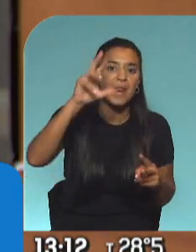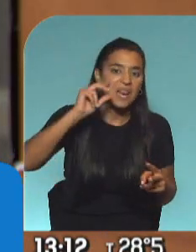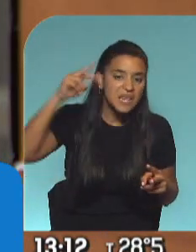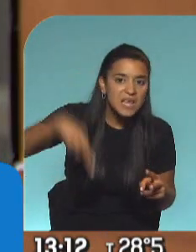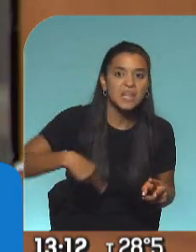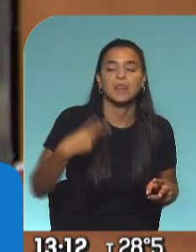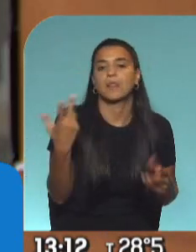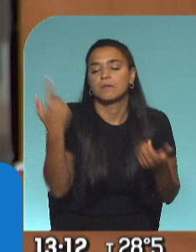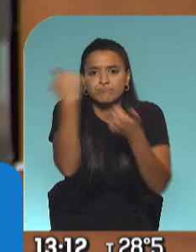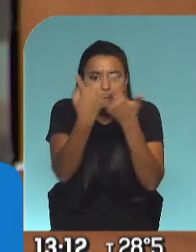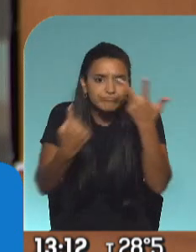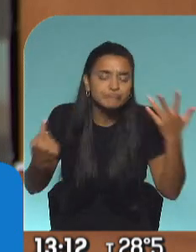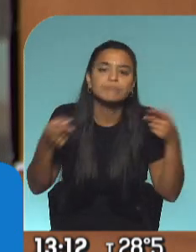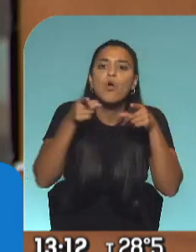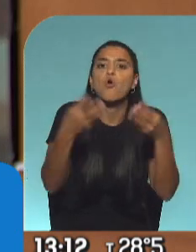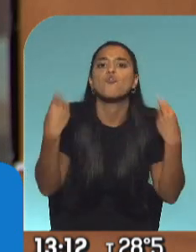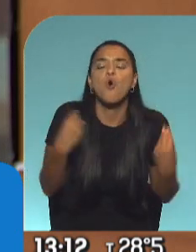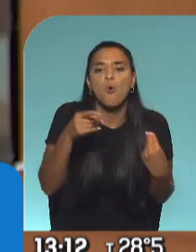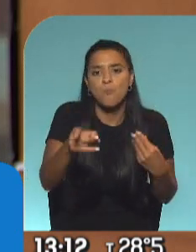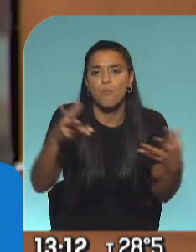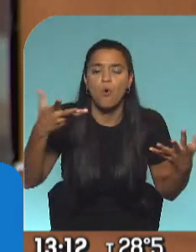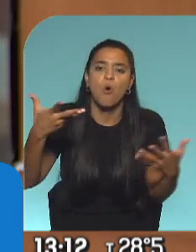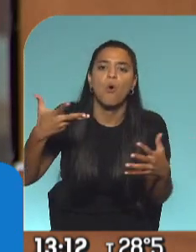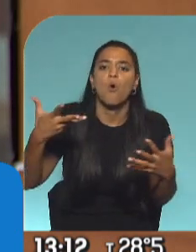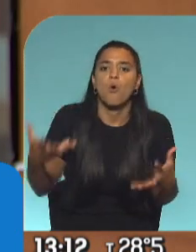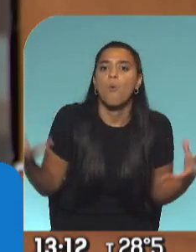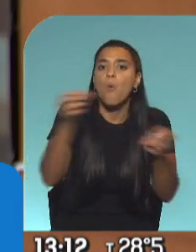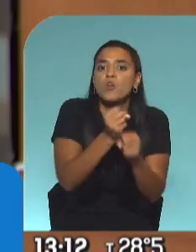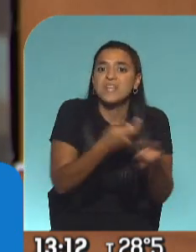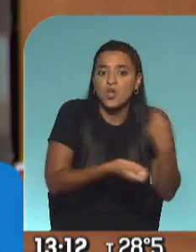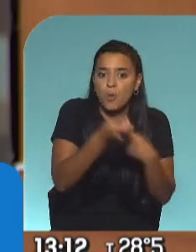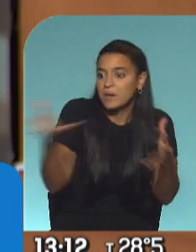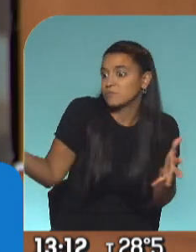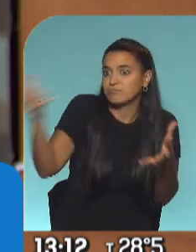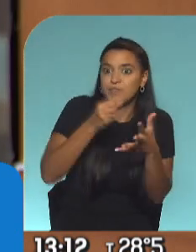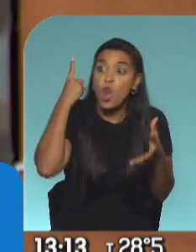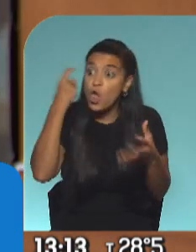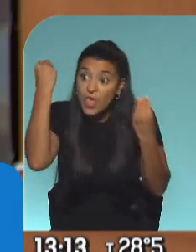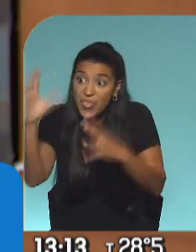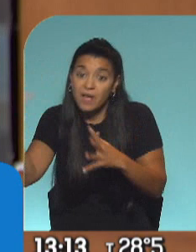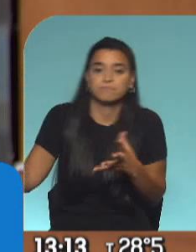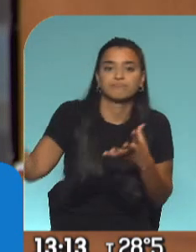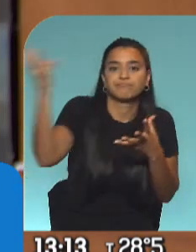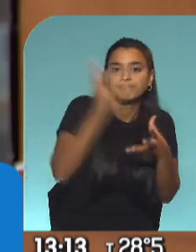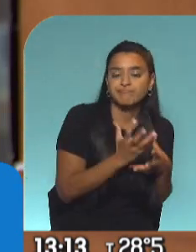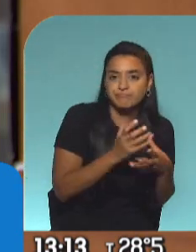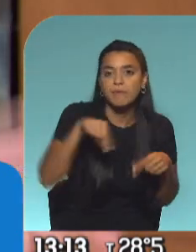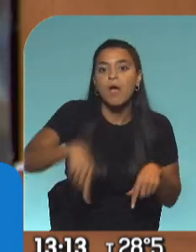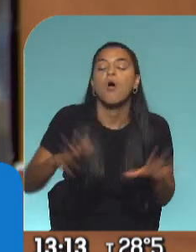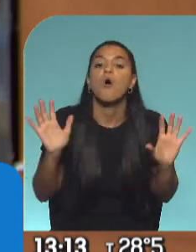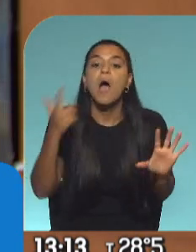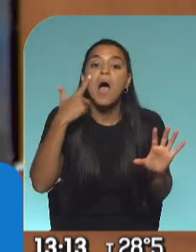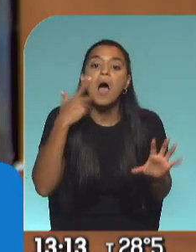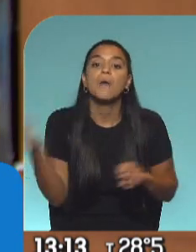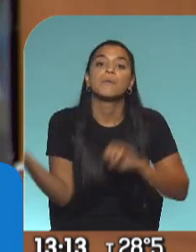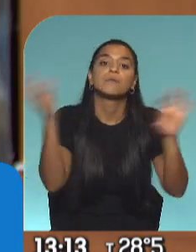resto de las ciudades, a ver cuál de esas bolsas puede compensar o quedarse con alguna parte de los negocios que ahora se tramitan en la Bolsa de Londres, ¿no? Si se